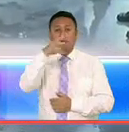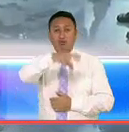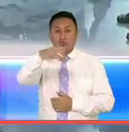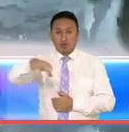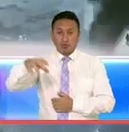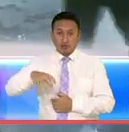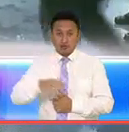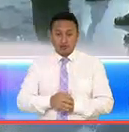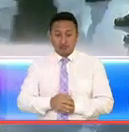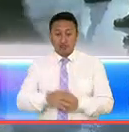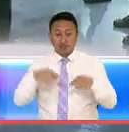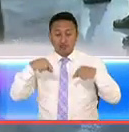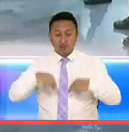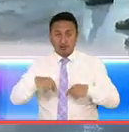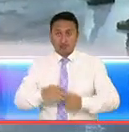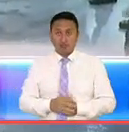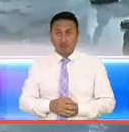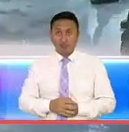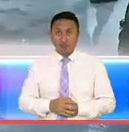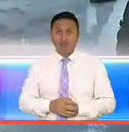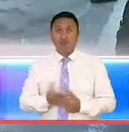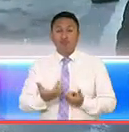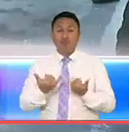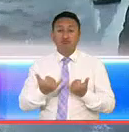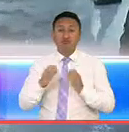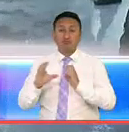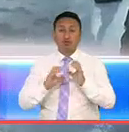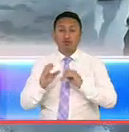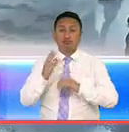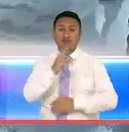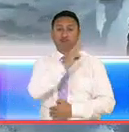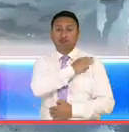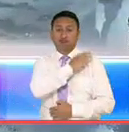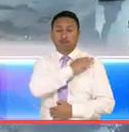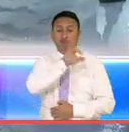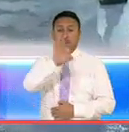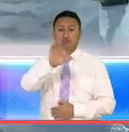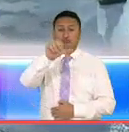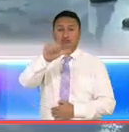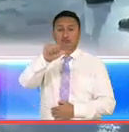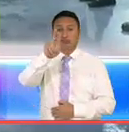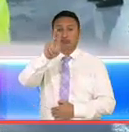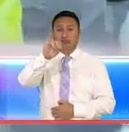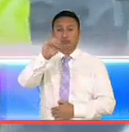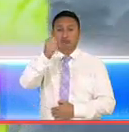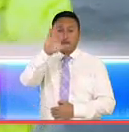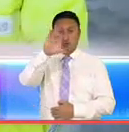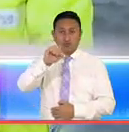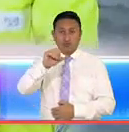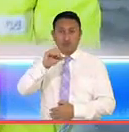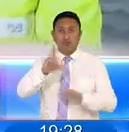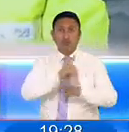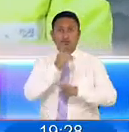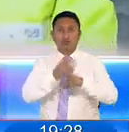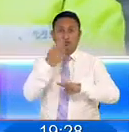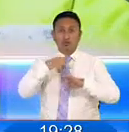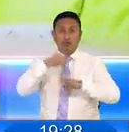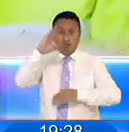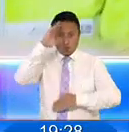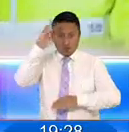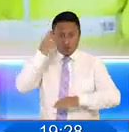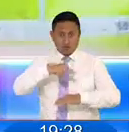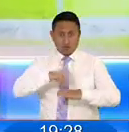en realidad donde se aplica este toque de queda y vamos a conversar con el general Fausto Salinas. Él es director nacional de operaciones de la Policía